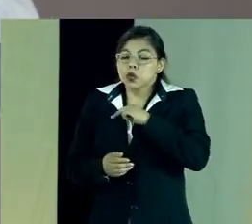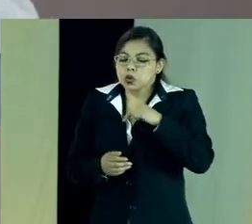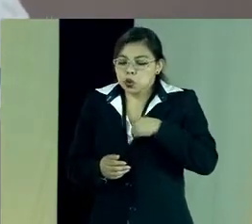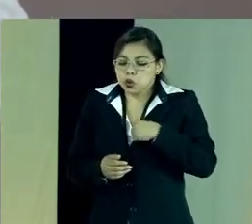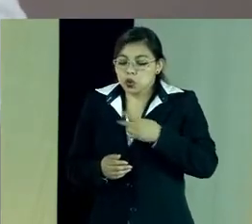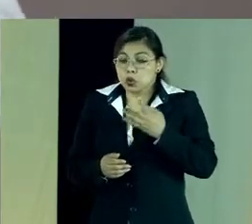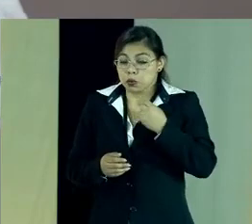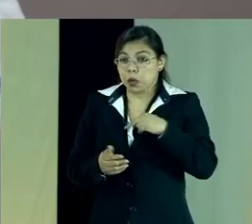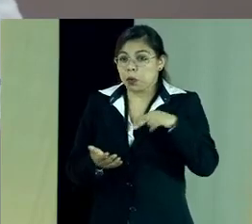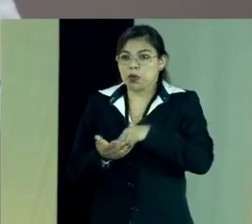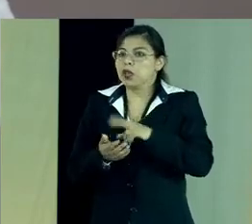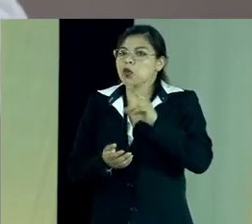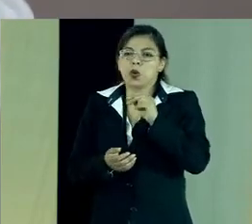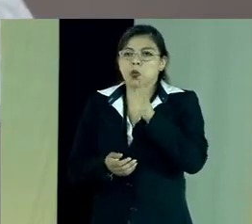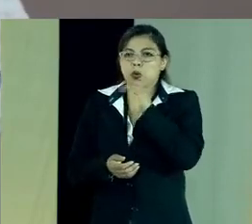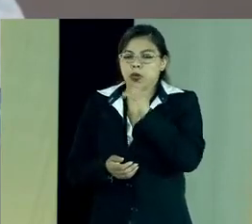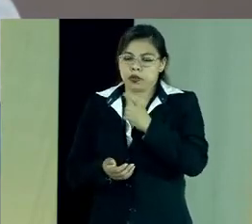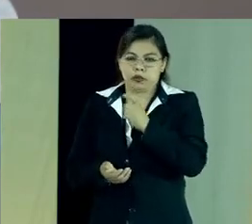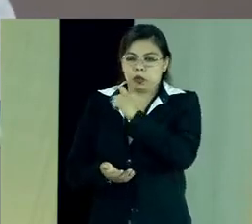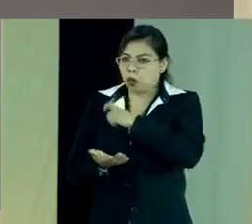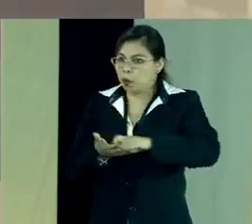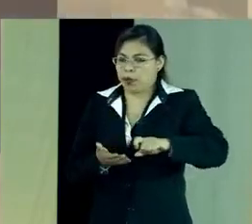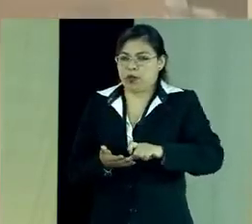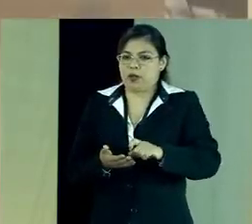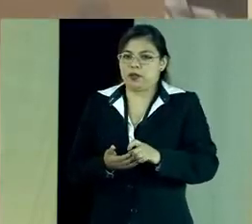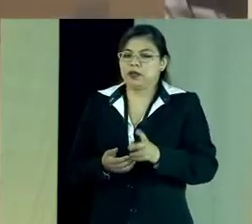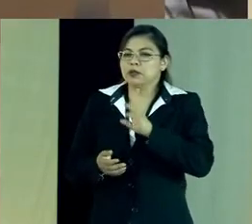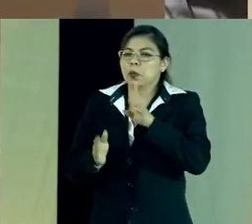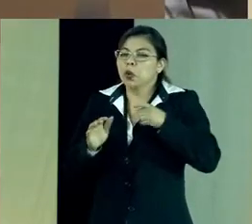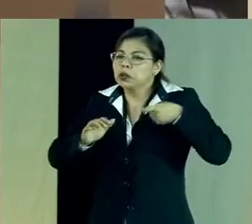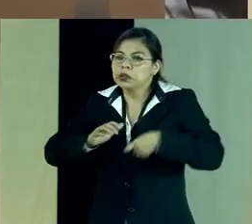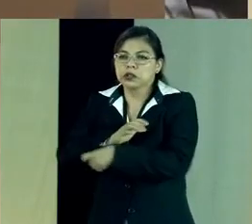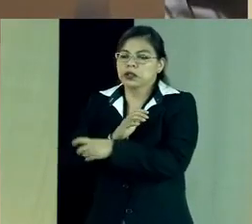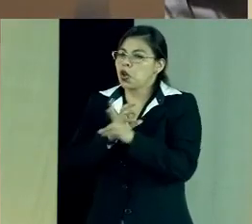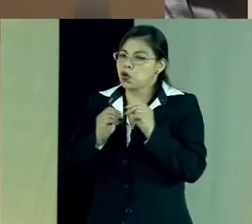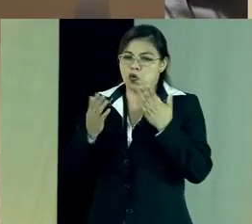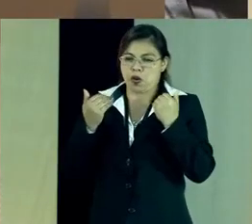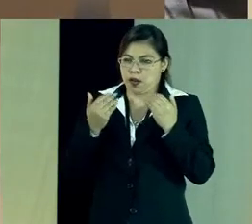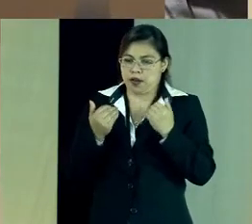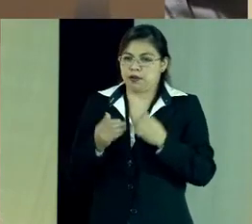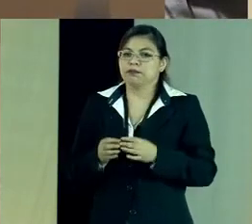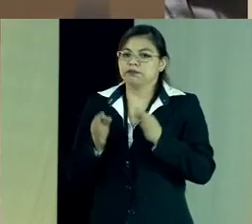ventas no nos pueden comprar no hay dinero en el mundo para comprar